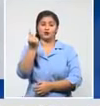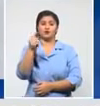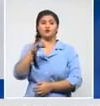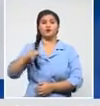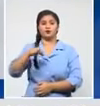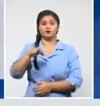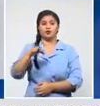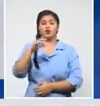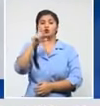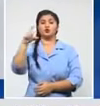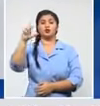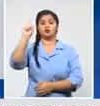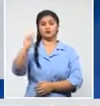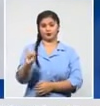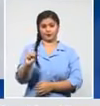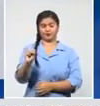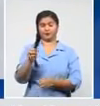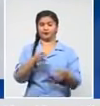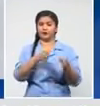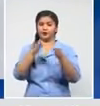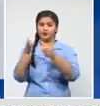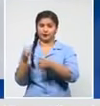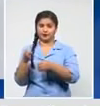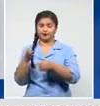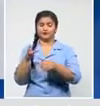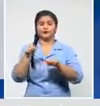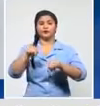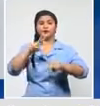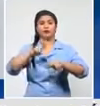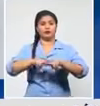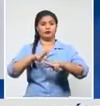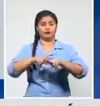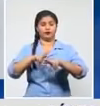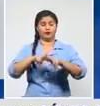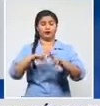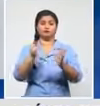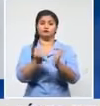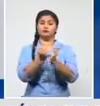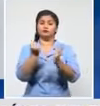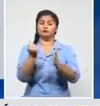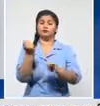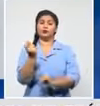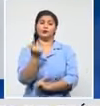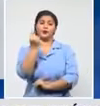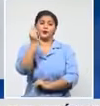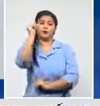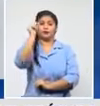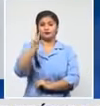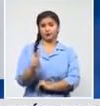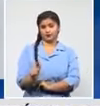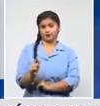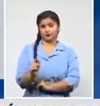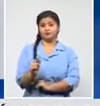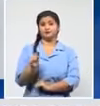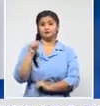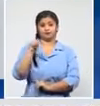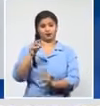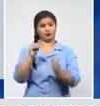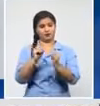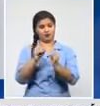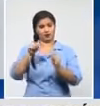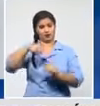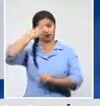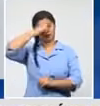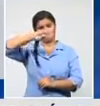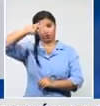Sur. En La Habana se diagnostica un caso confirmado autóctono del